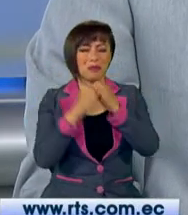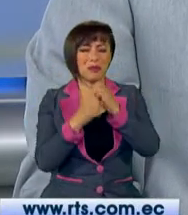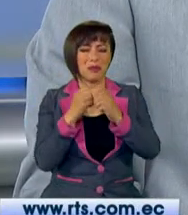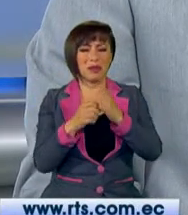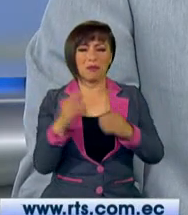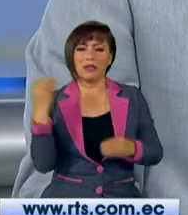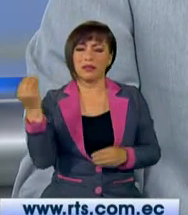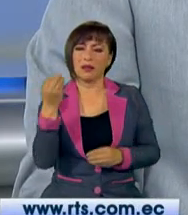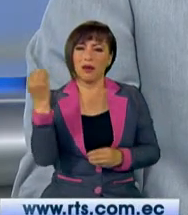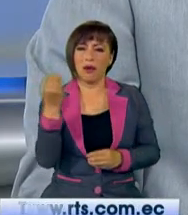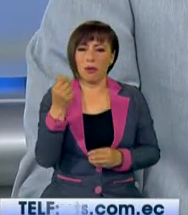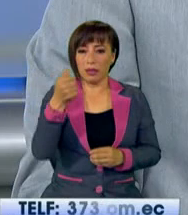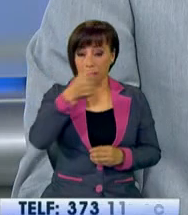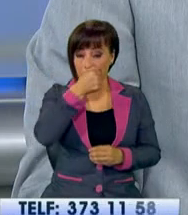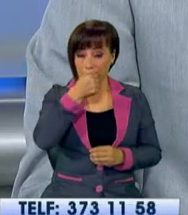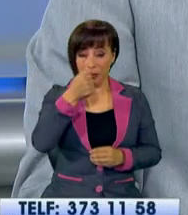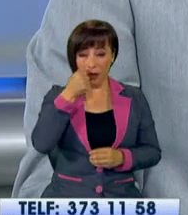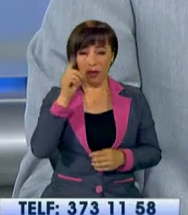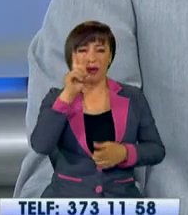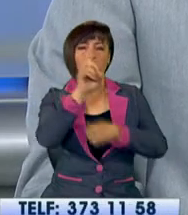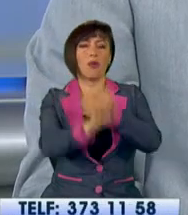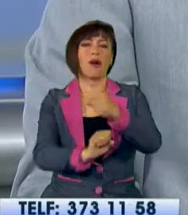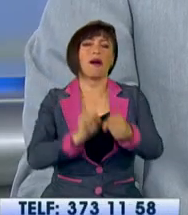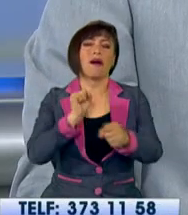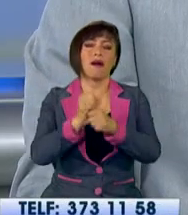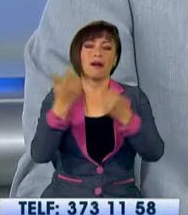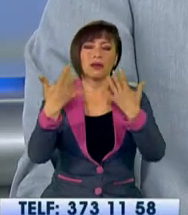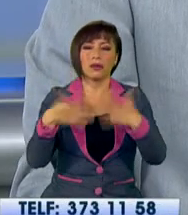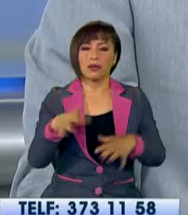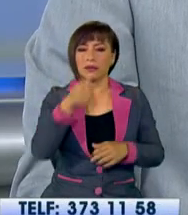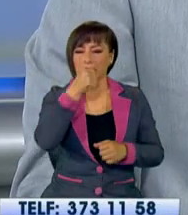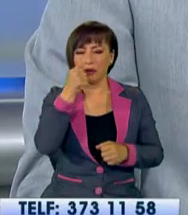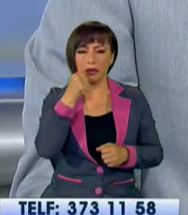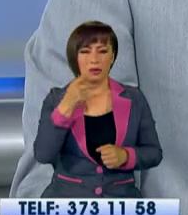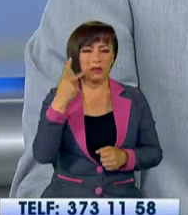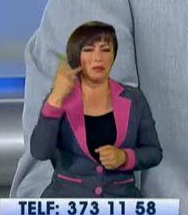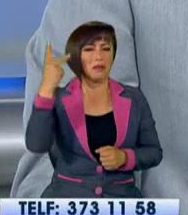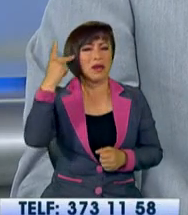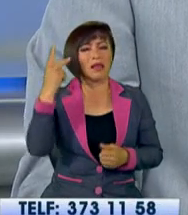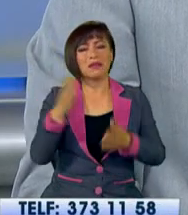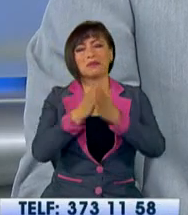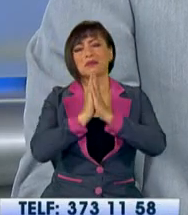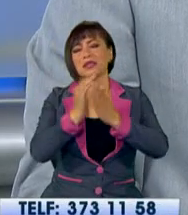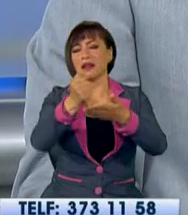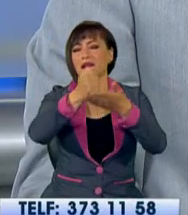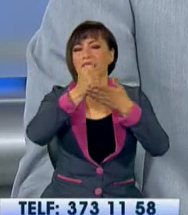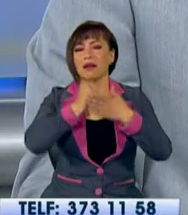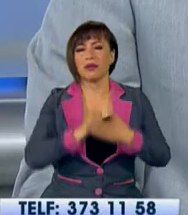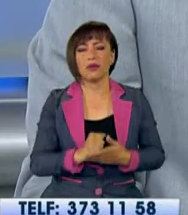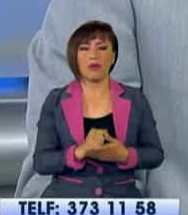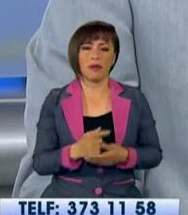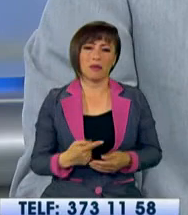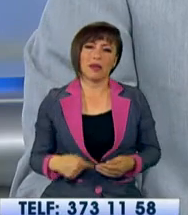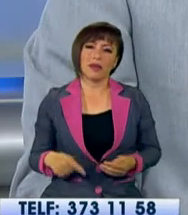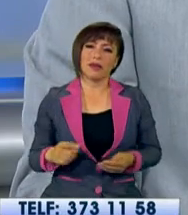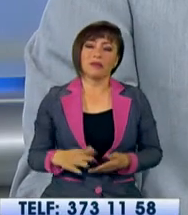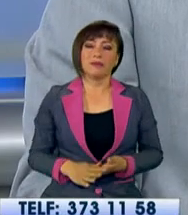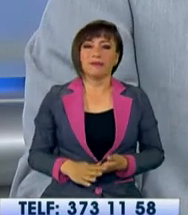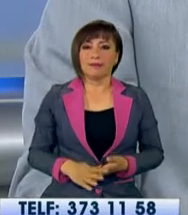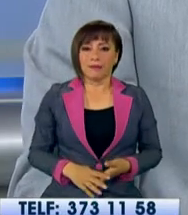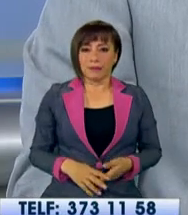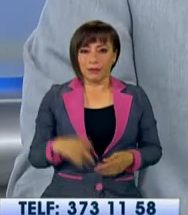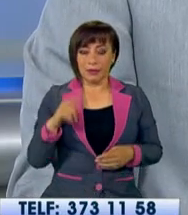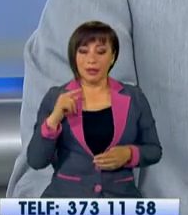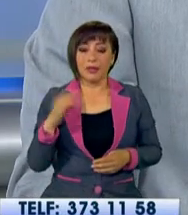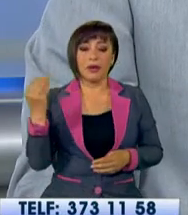de un joven que tiene un año de adicción a los alcaloides. Sus padres están muy preocupados y piden ayuda urgente para su recuperación. Un punto importante